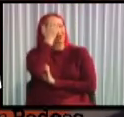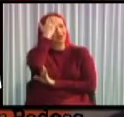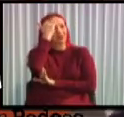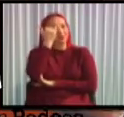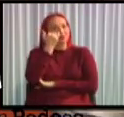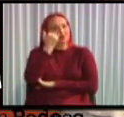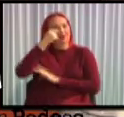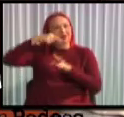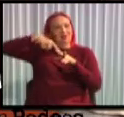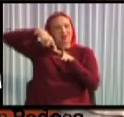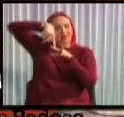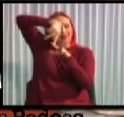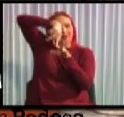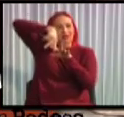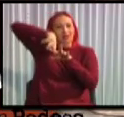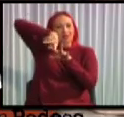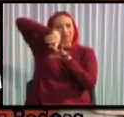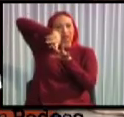un pie porque si no se caen.